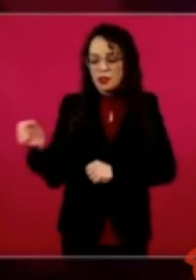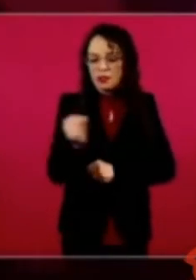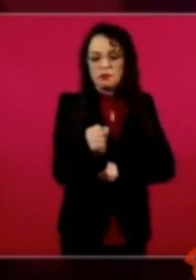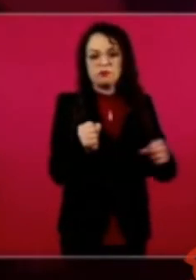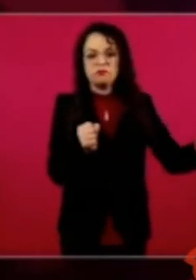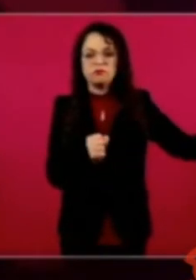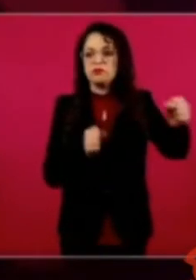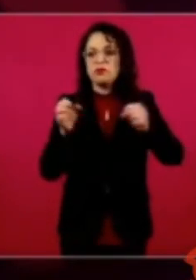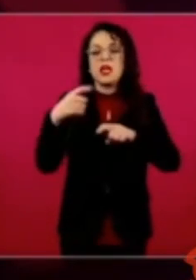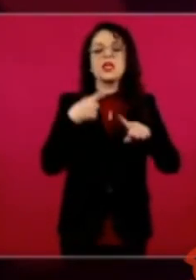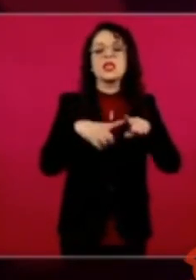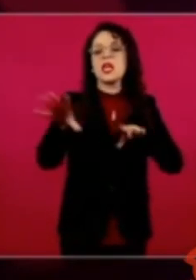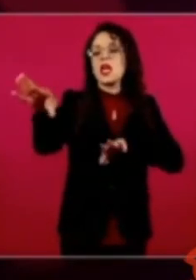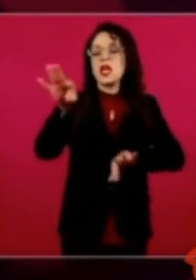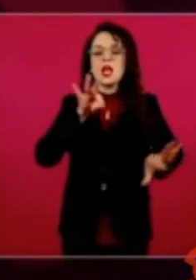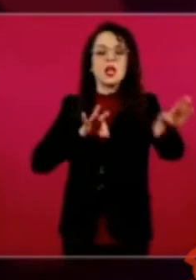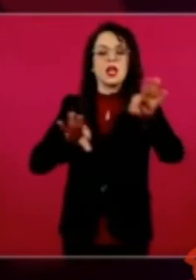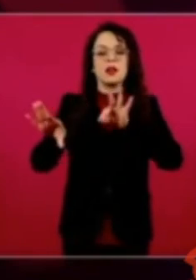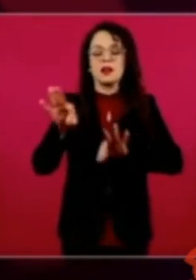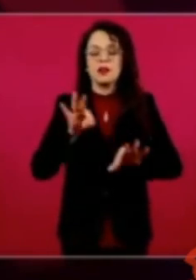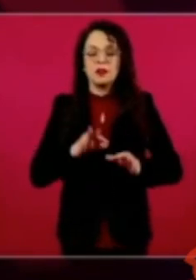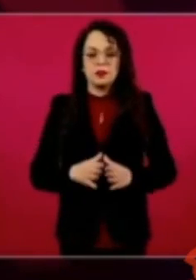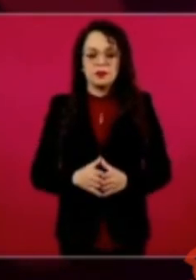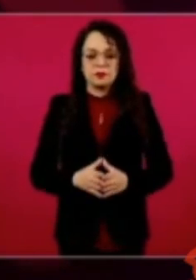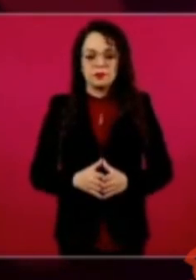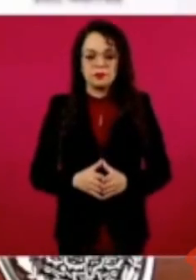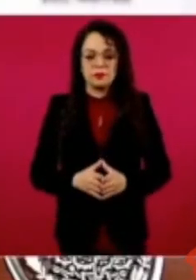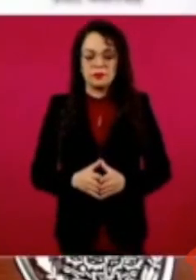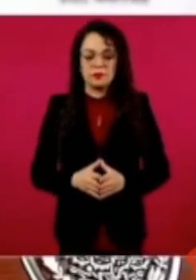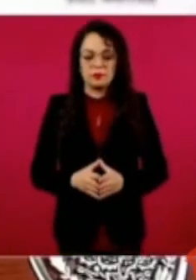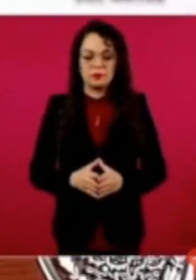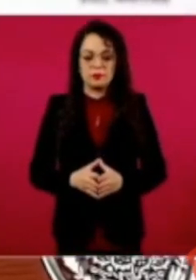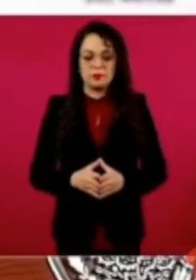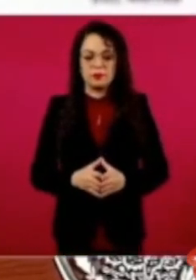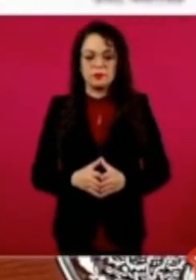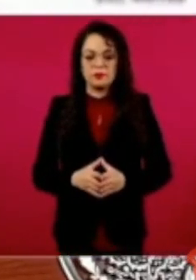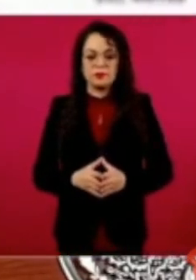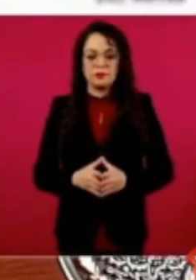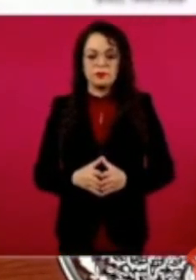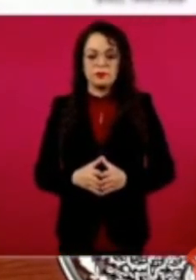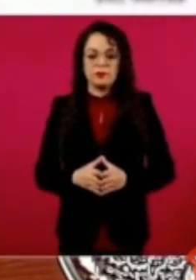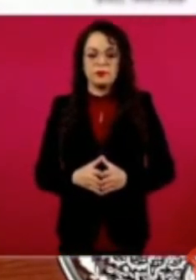Que está ya en franca